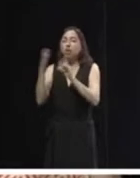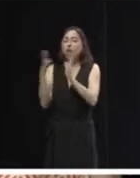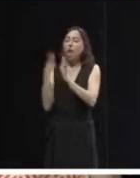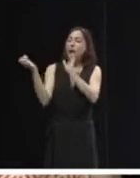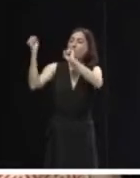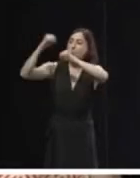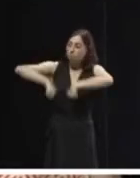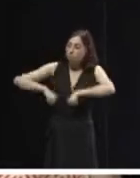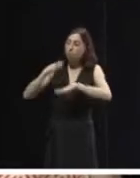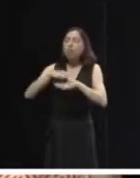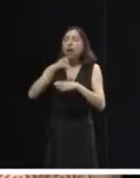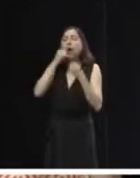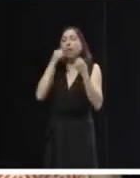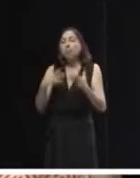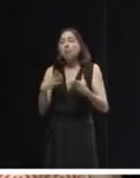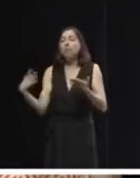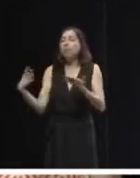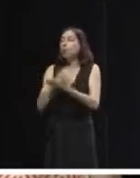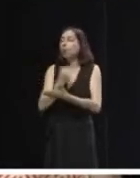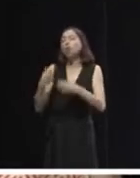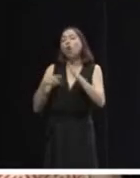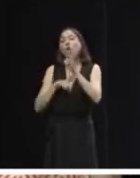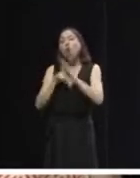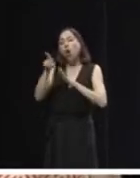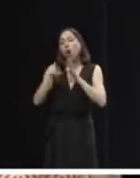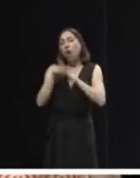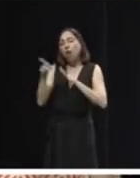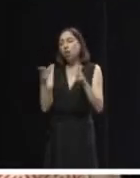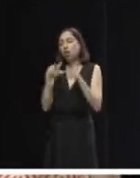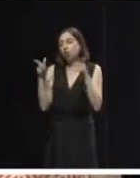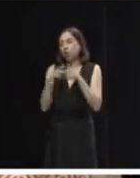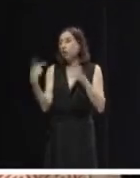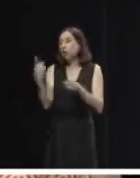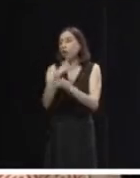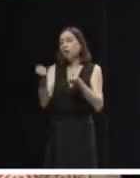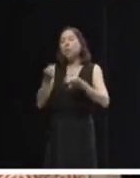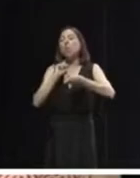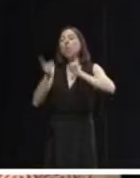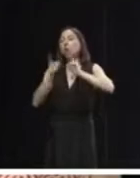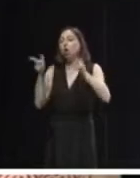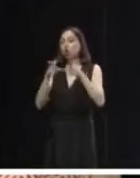el desarrollo de todos los agentes sociales. Necesitamos diálogo social.